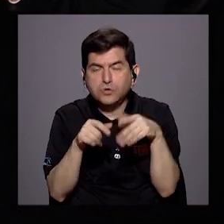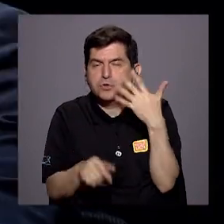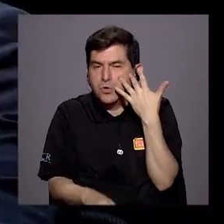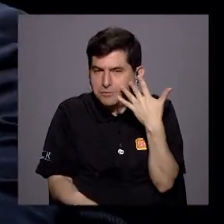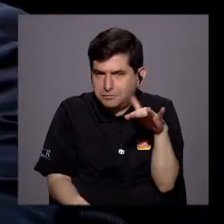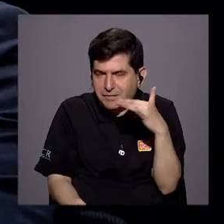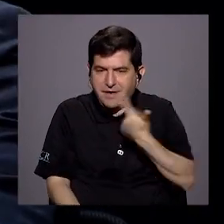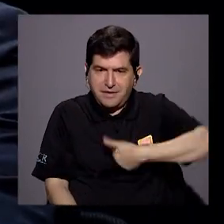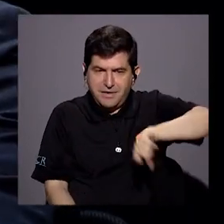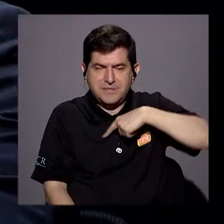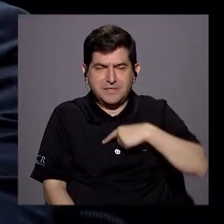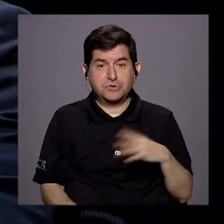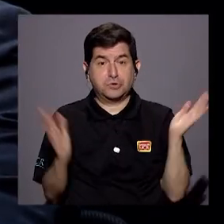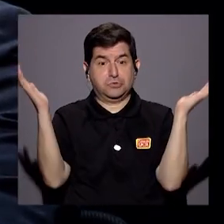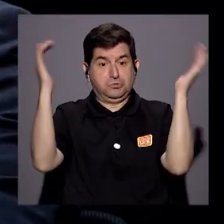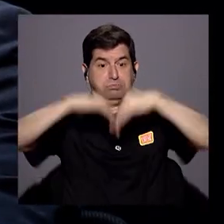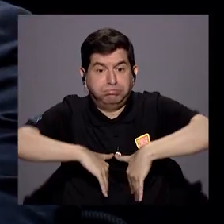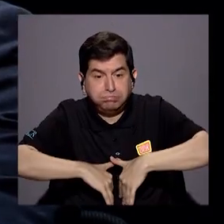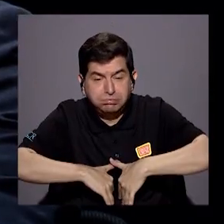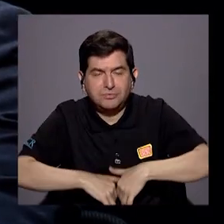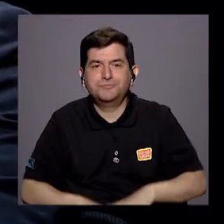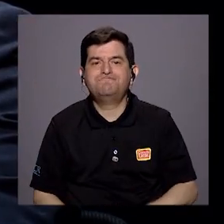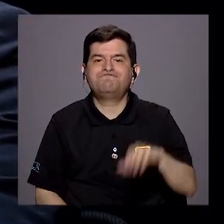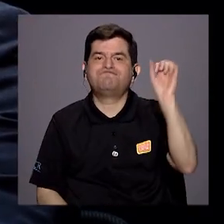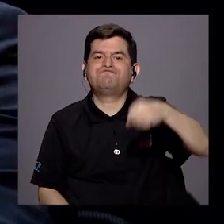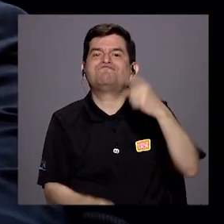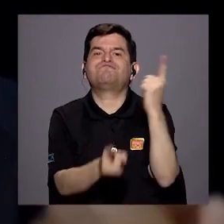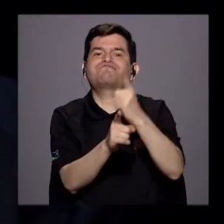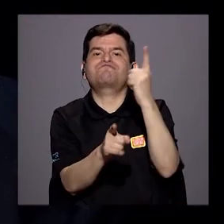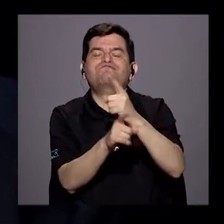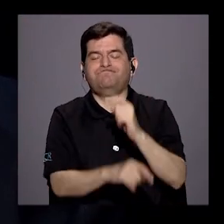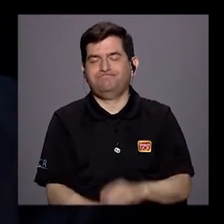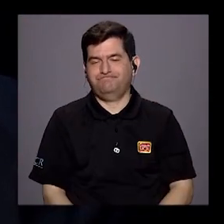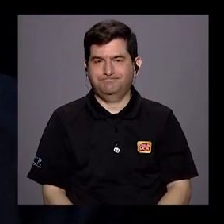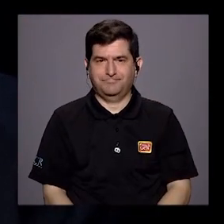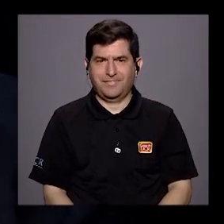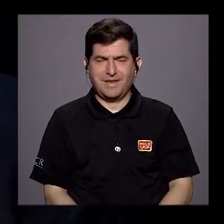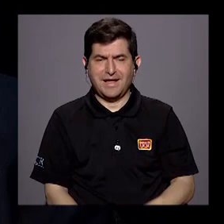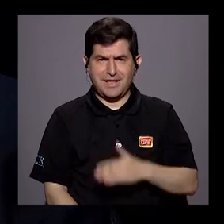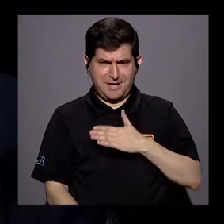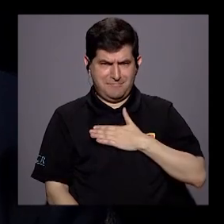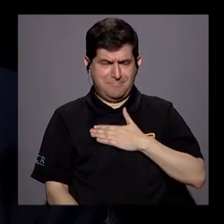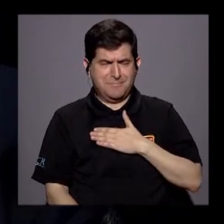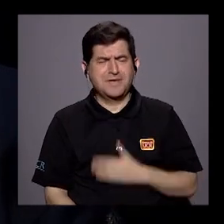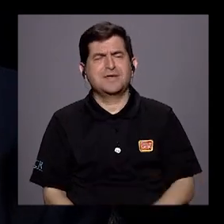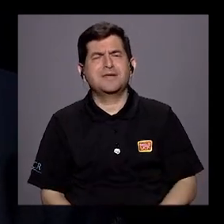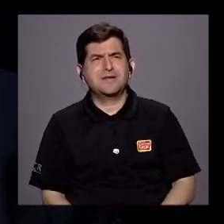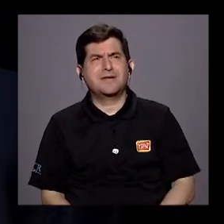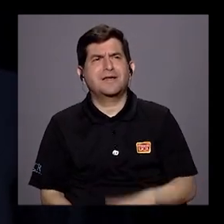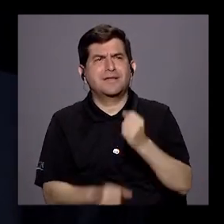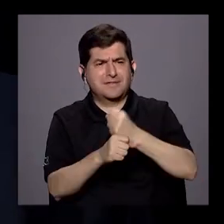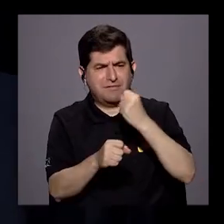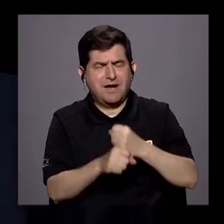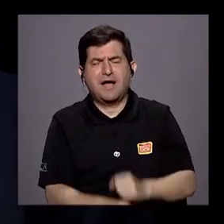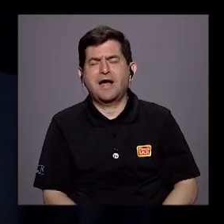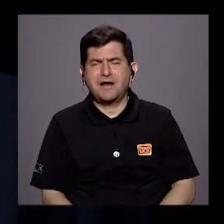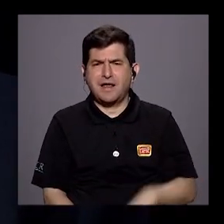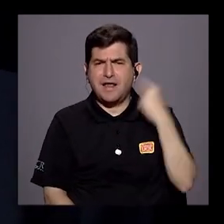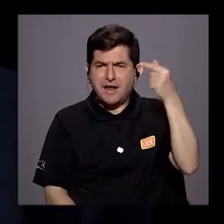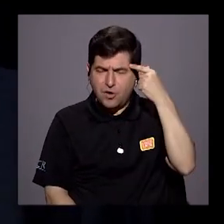parece que estamos en colapso 2 así es así es es que mire a mí me tocó trabajar y